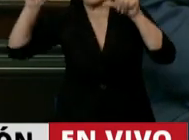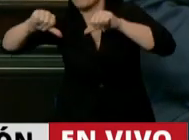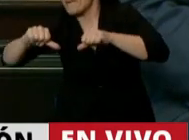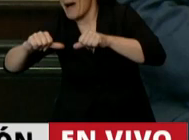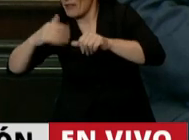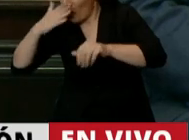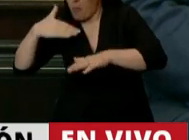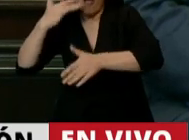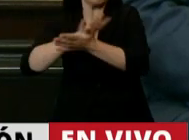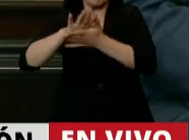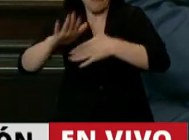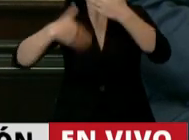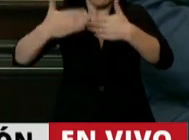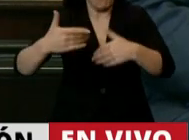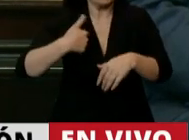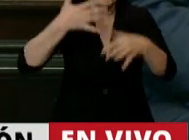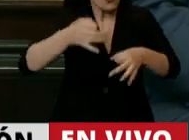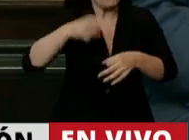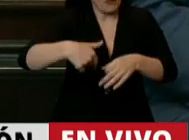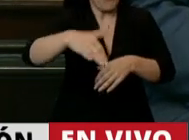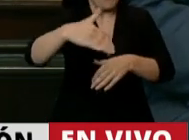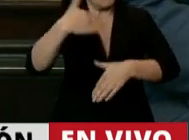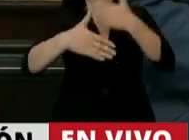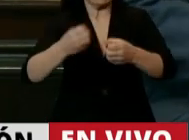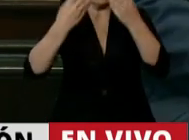esta también nos vamos a volver a levantar. Muchas gracias.